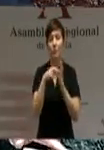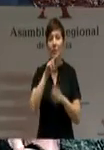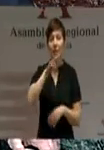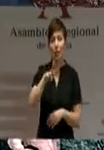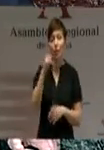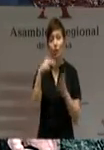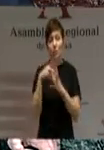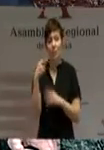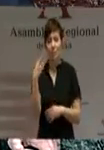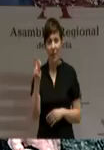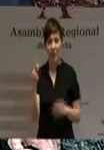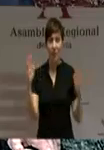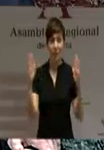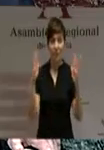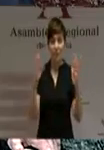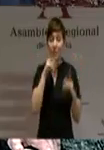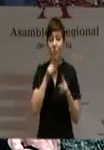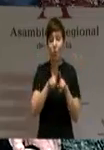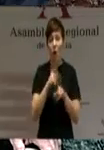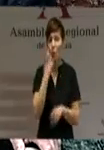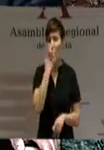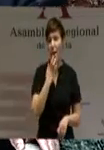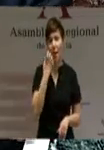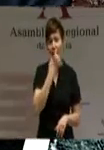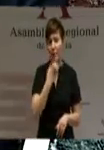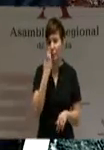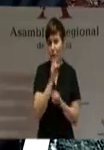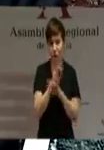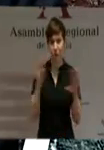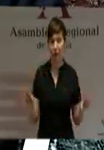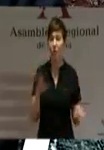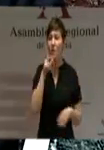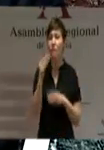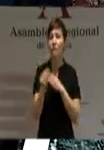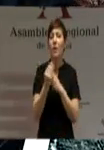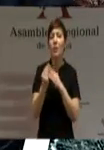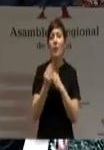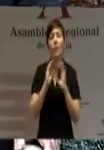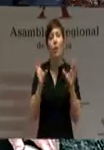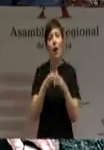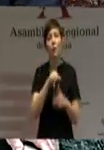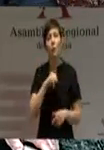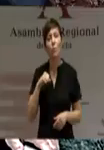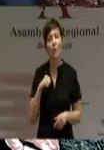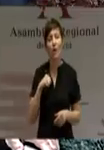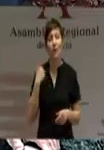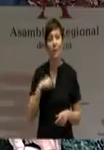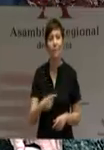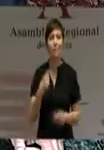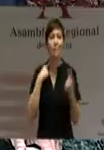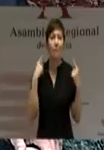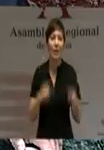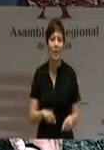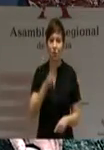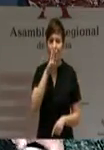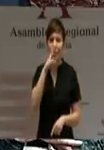2014-2020. Nuevamente, el cuento de la lechera. ¿Qué pasa con la financiación autonómica? Se han perdido 3 años reclamando la deuda histórica